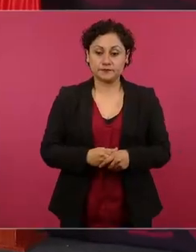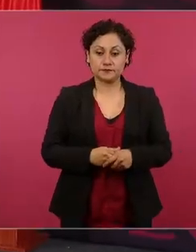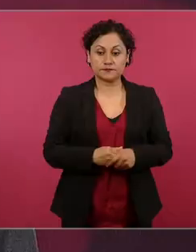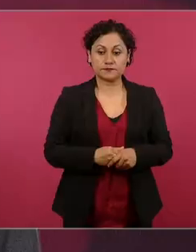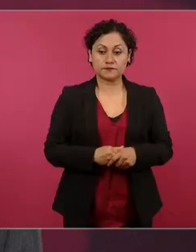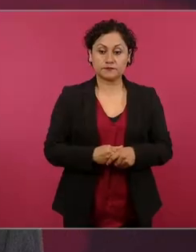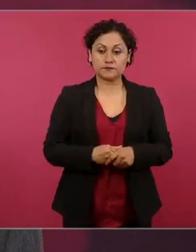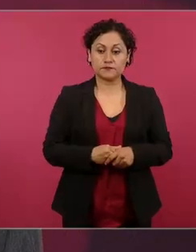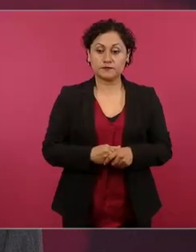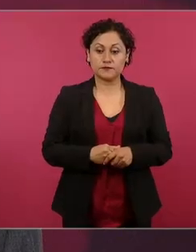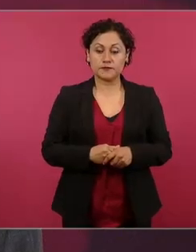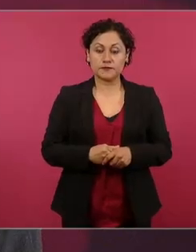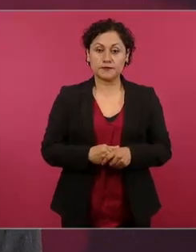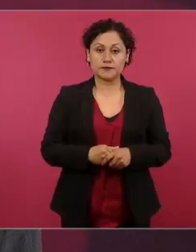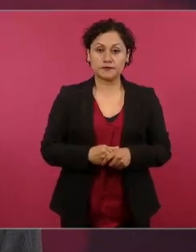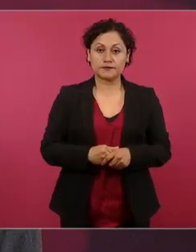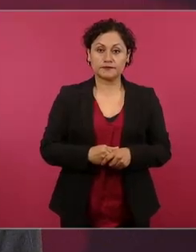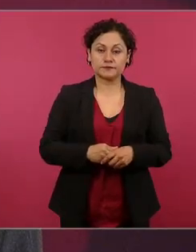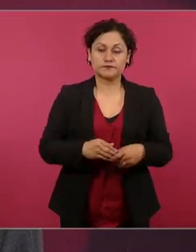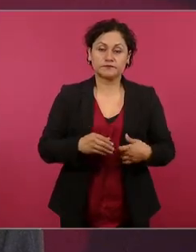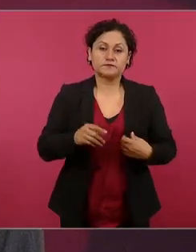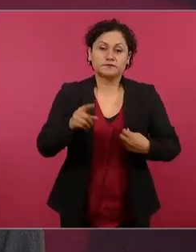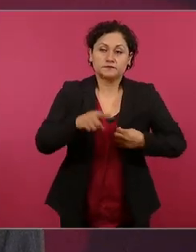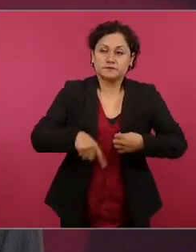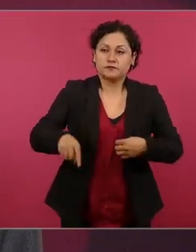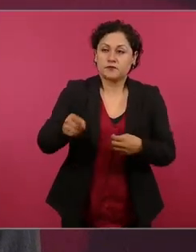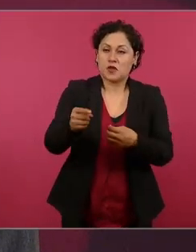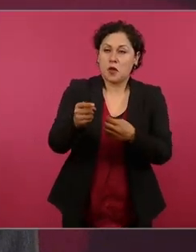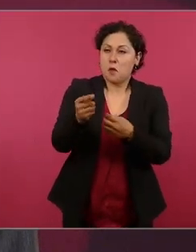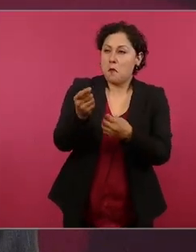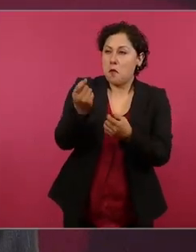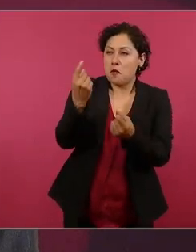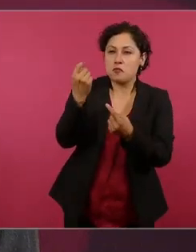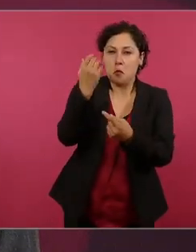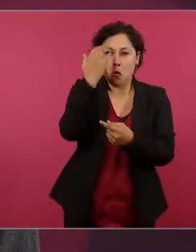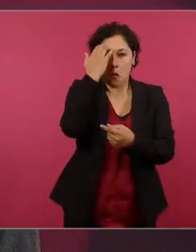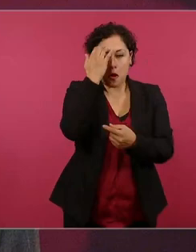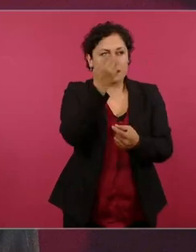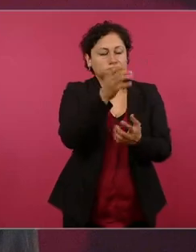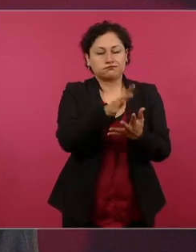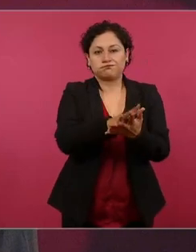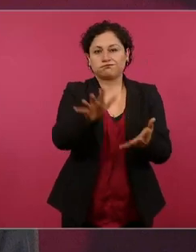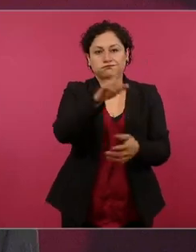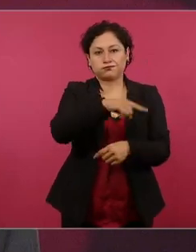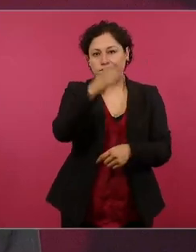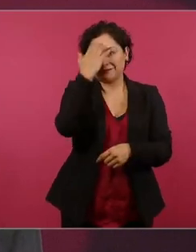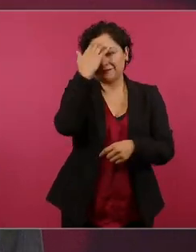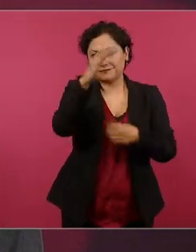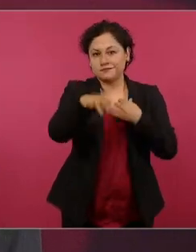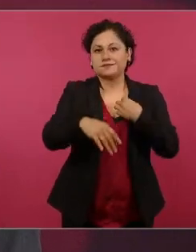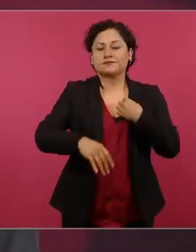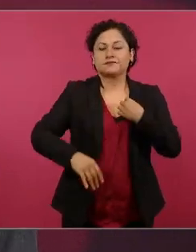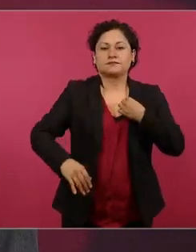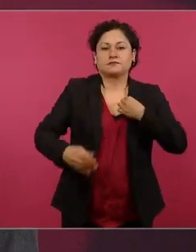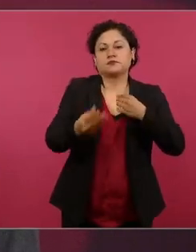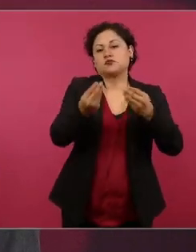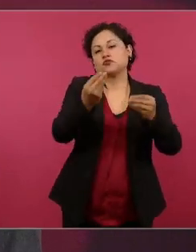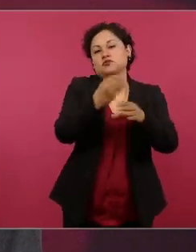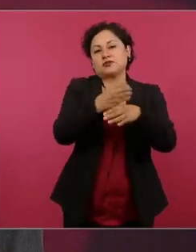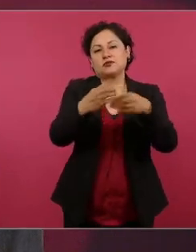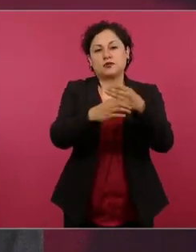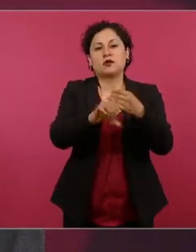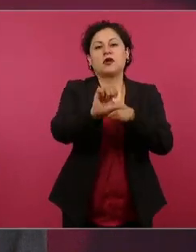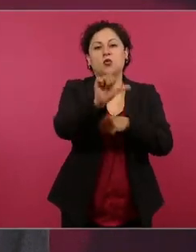que muy poco conocido. Y muchas otras cosas, muchas cosas. Estoy esperando nada más que